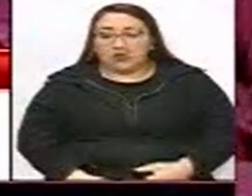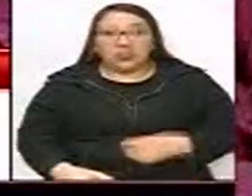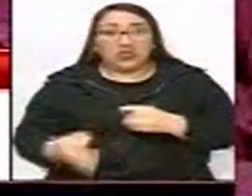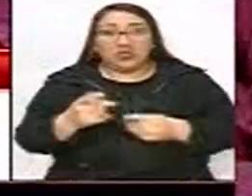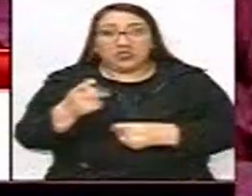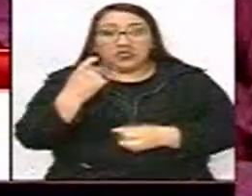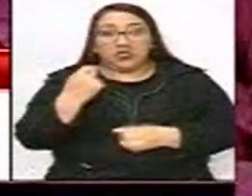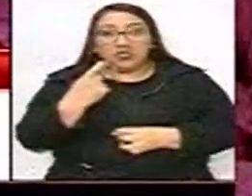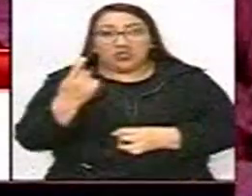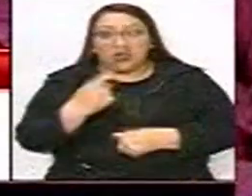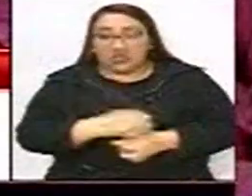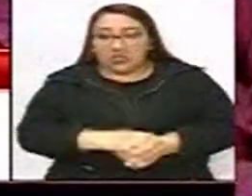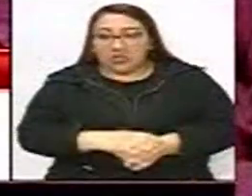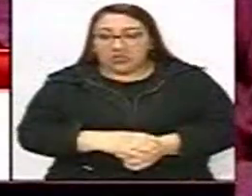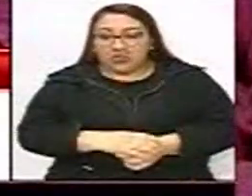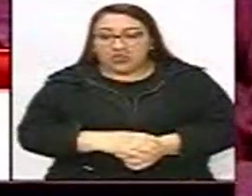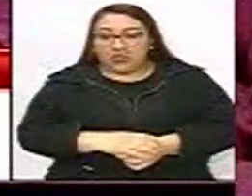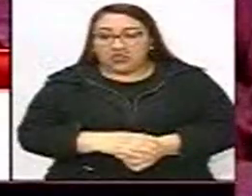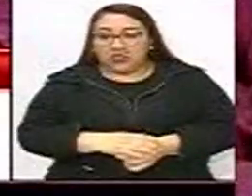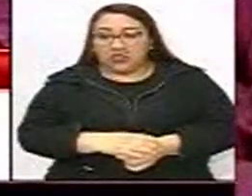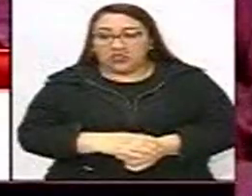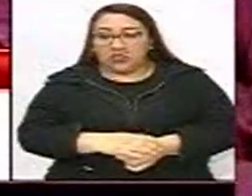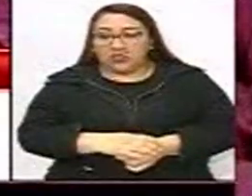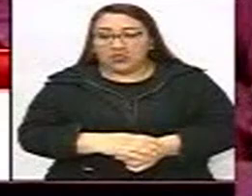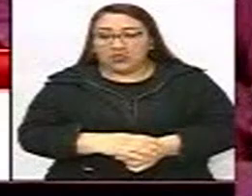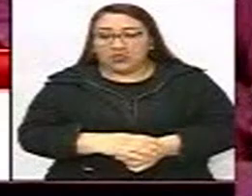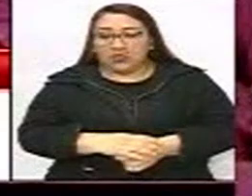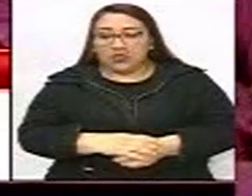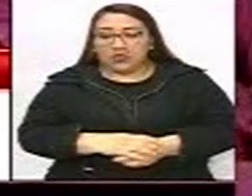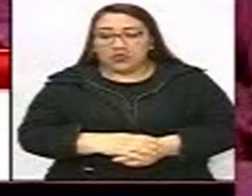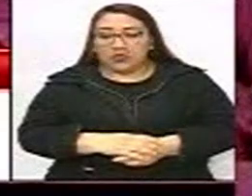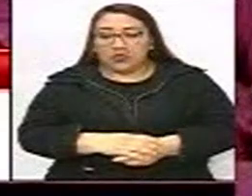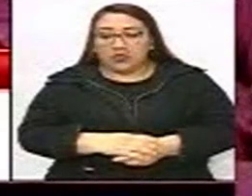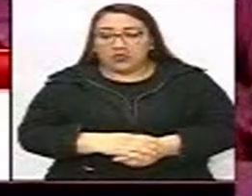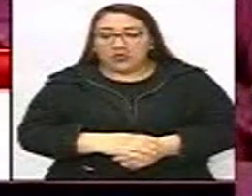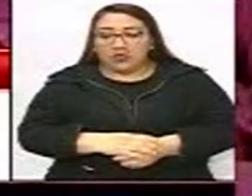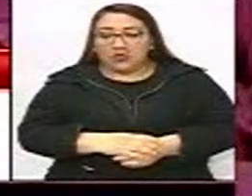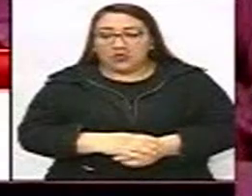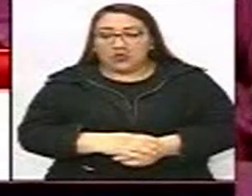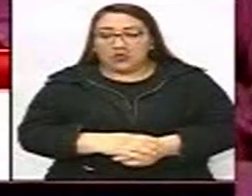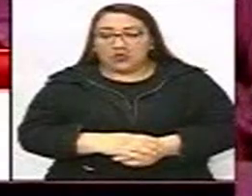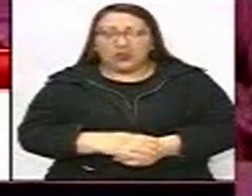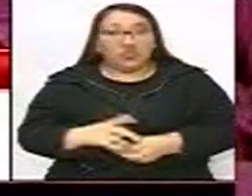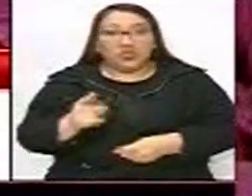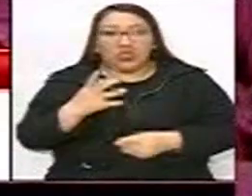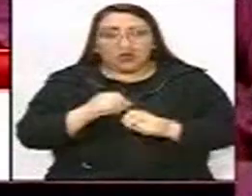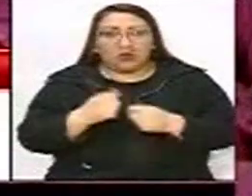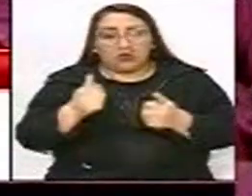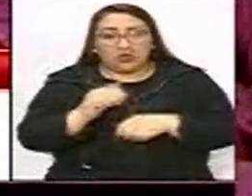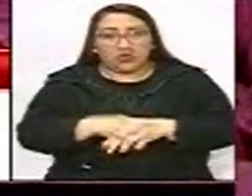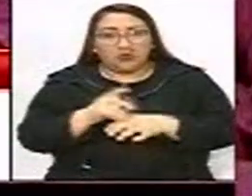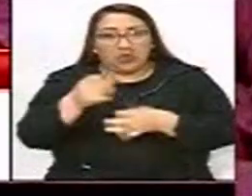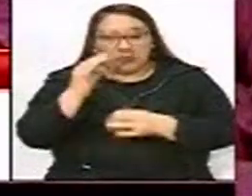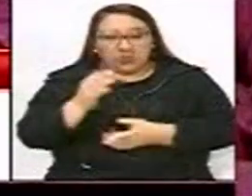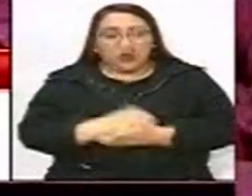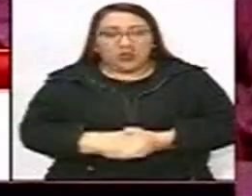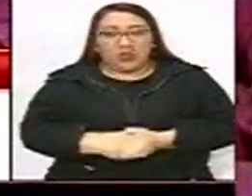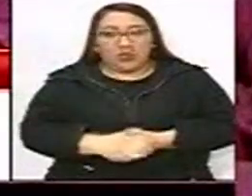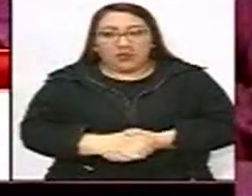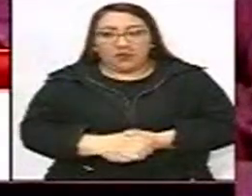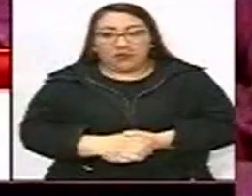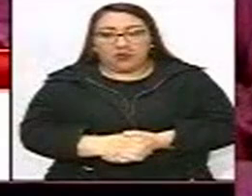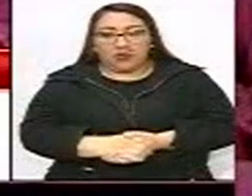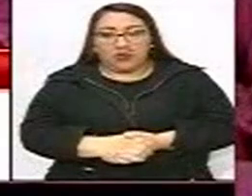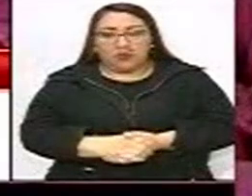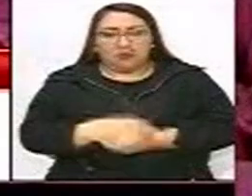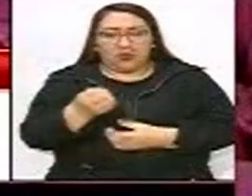que hace el señor gerente saludando al alcalde que nos acompaña, y no quiero romper la hilación además de la exposición, pero acaba